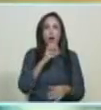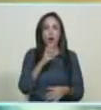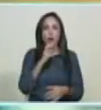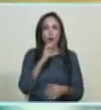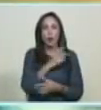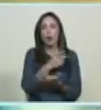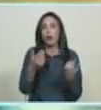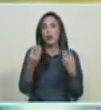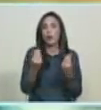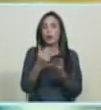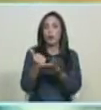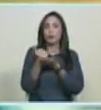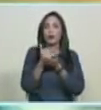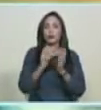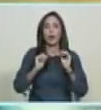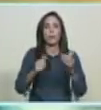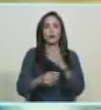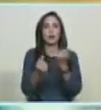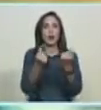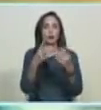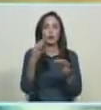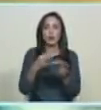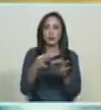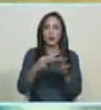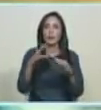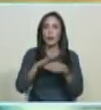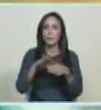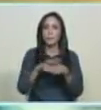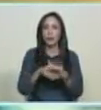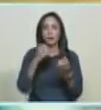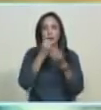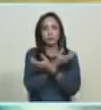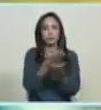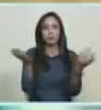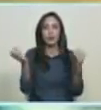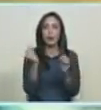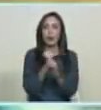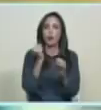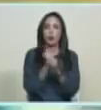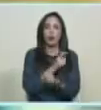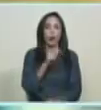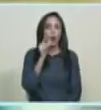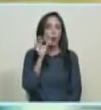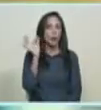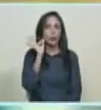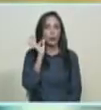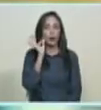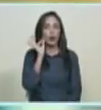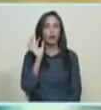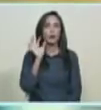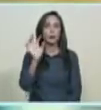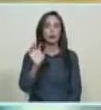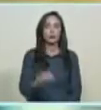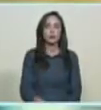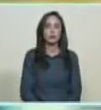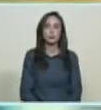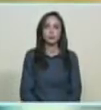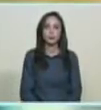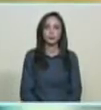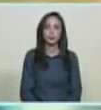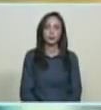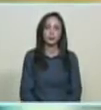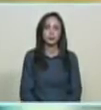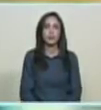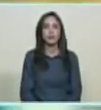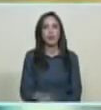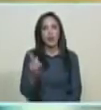que arranca el martes 11 de septiembre para todos los trabajadores, trabajadoras, pensionados, pensionadas y